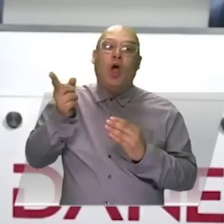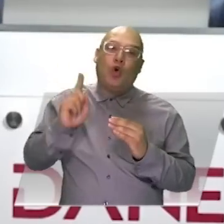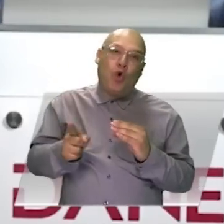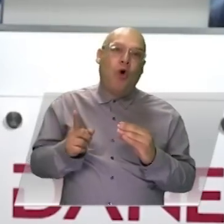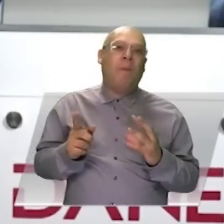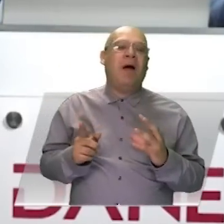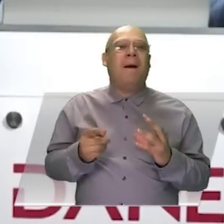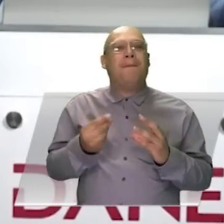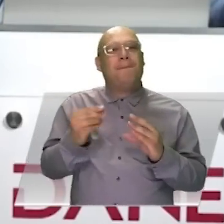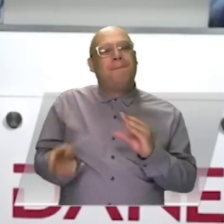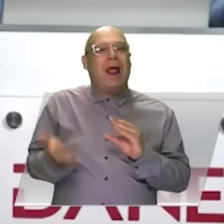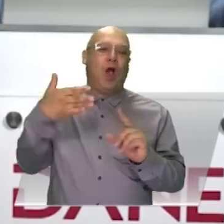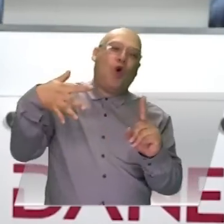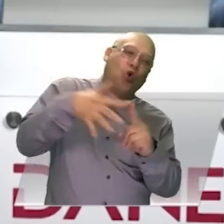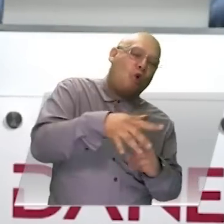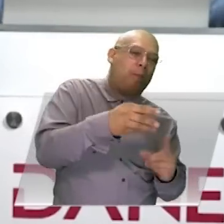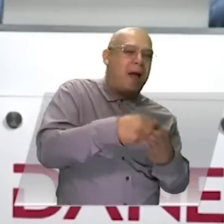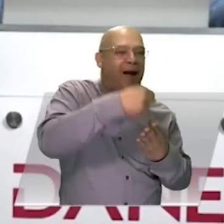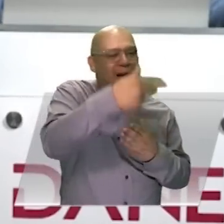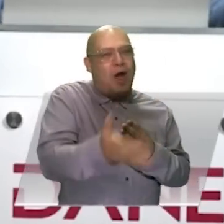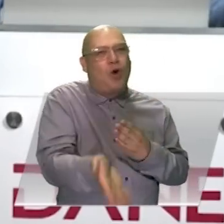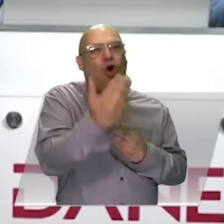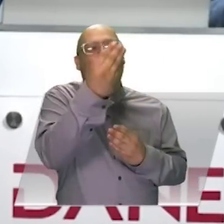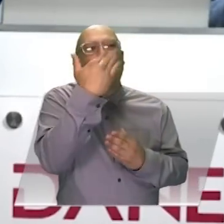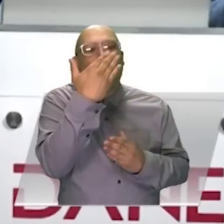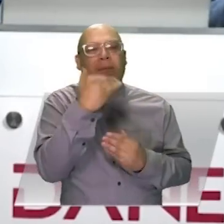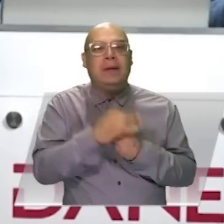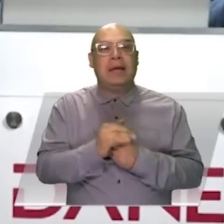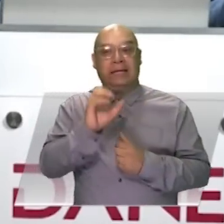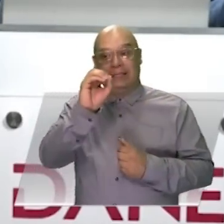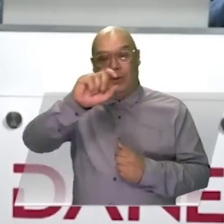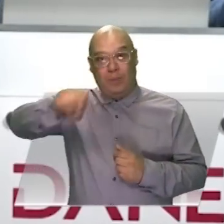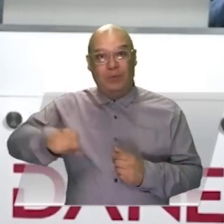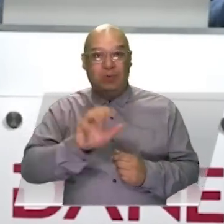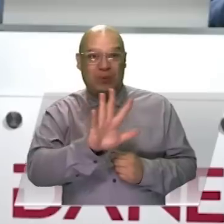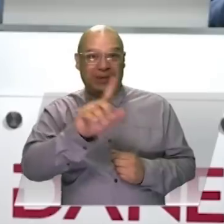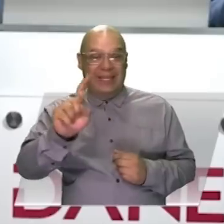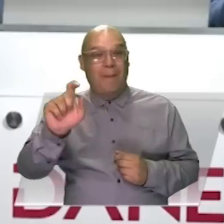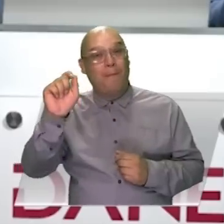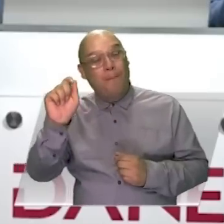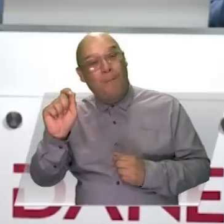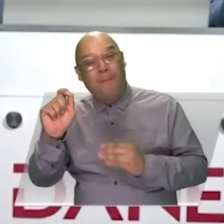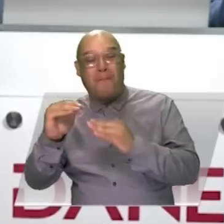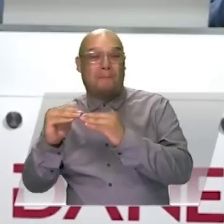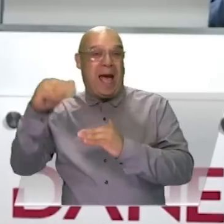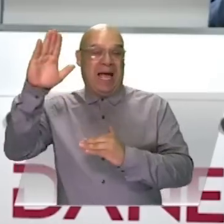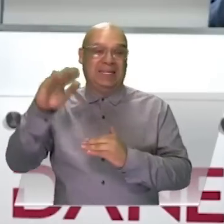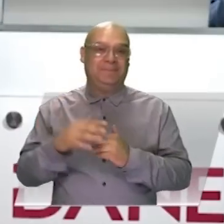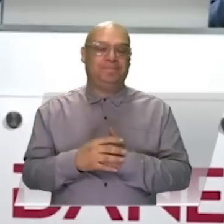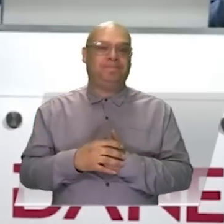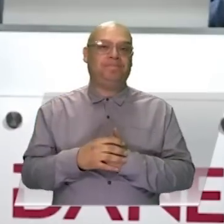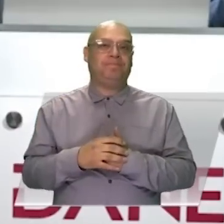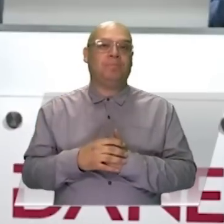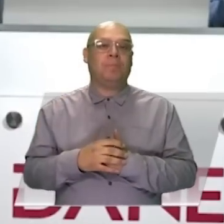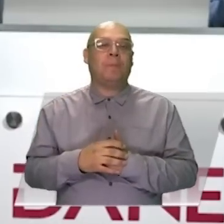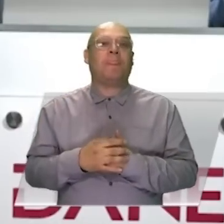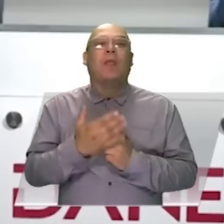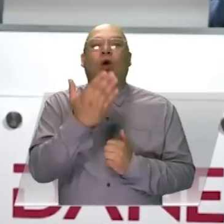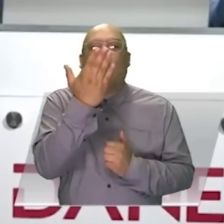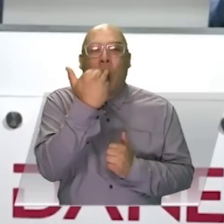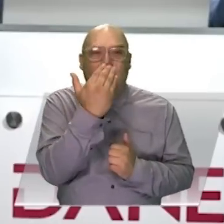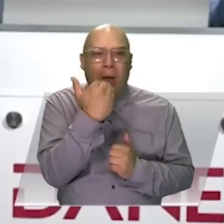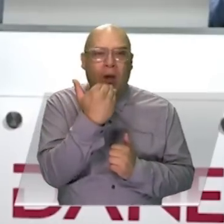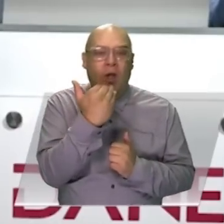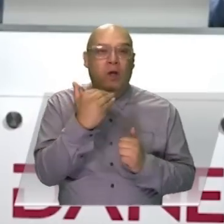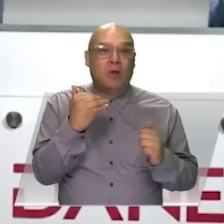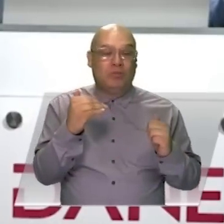los precios. Contribuyó 0,56 puntos porcentuales. Las comidas por fuera